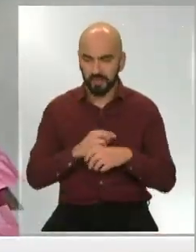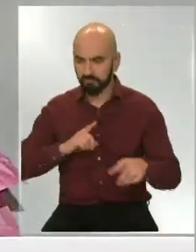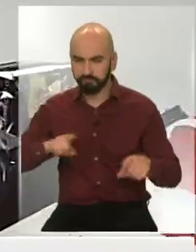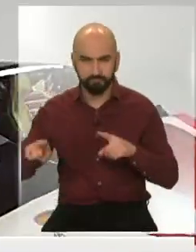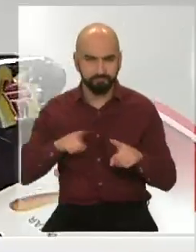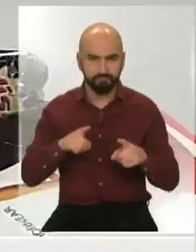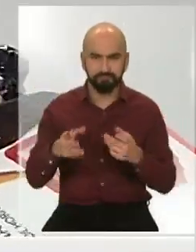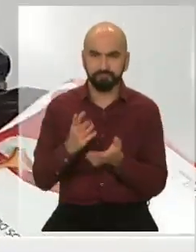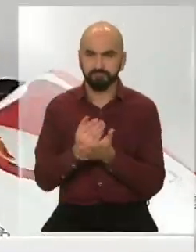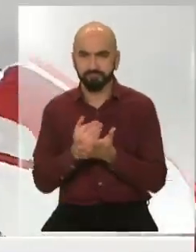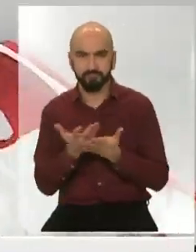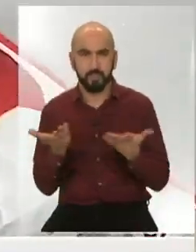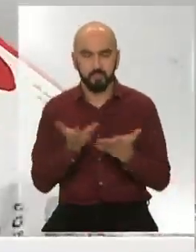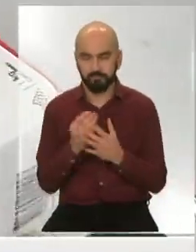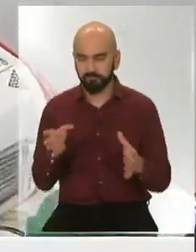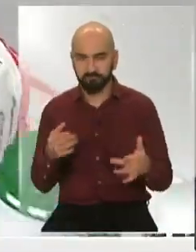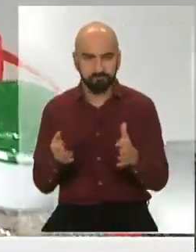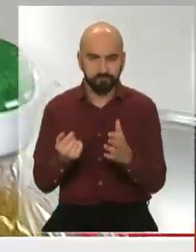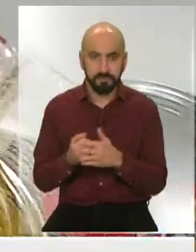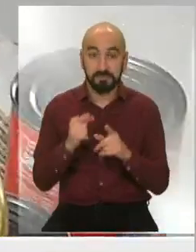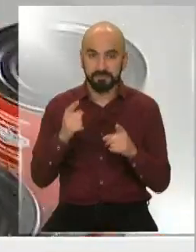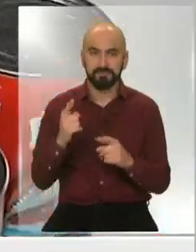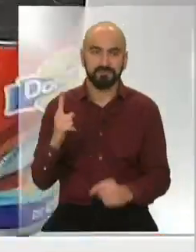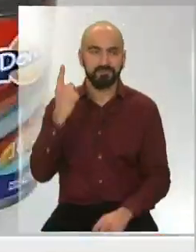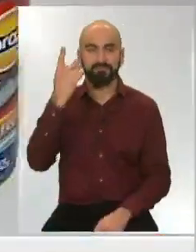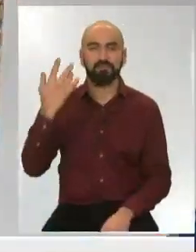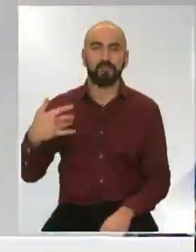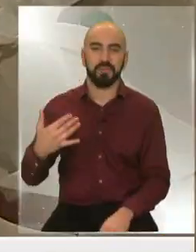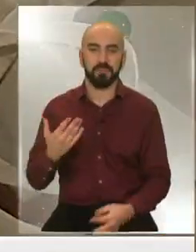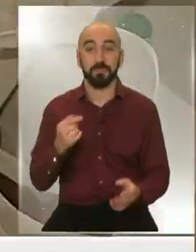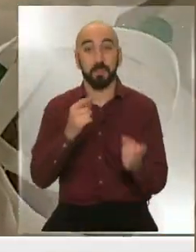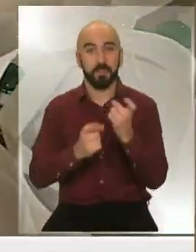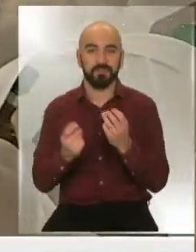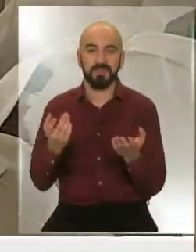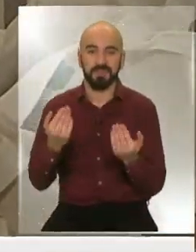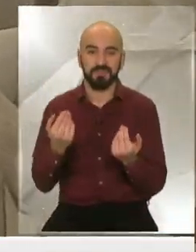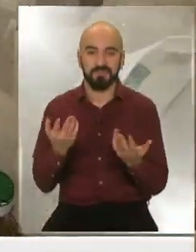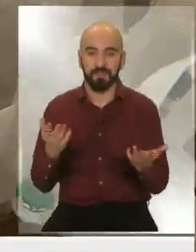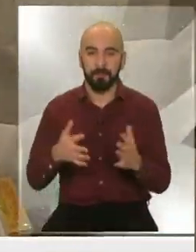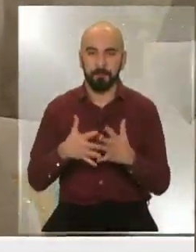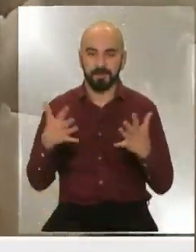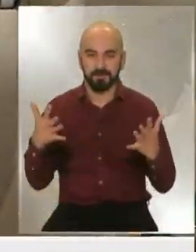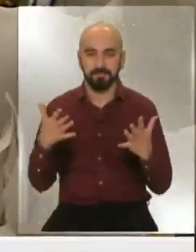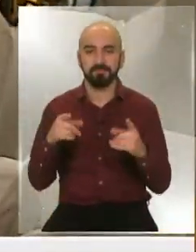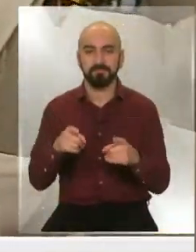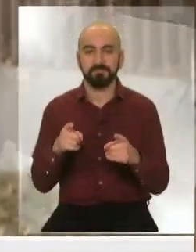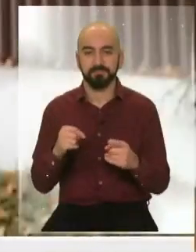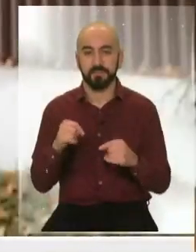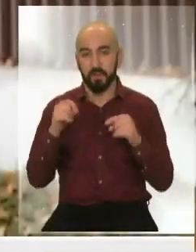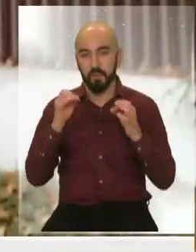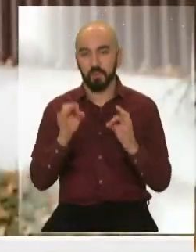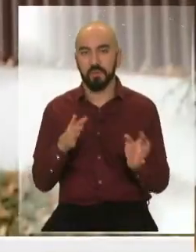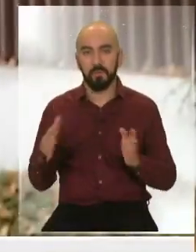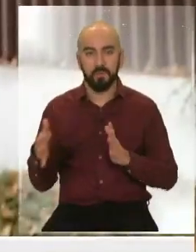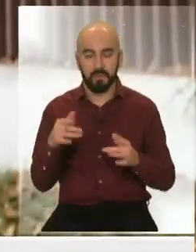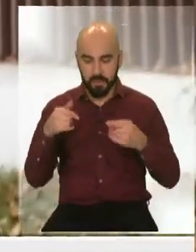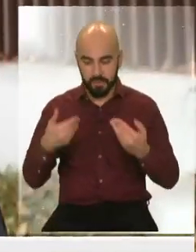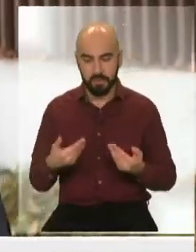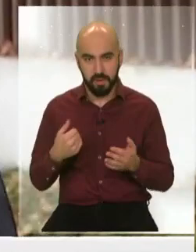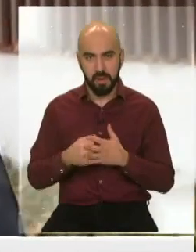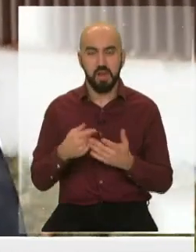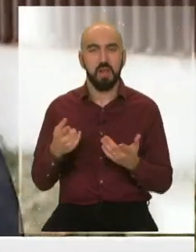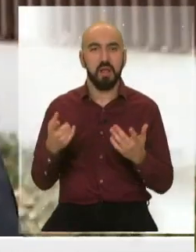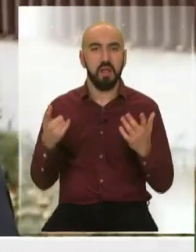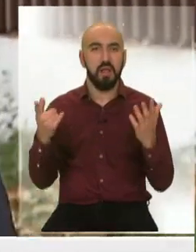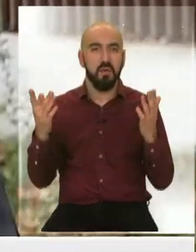entrega de estos alimentos tan primordiales para las personas que más lo necesitan durante estas cuarentenas. Estamos juntos al intendente